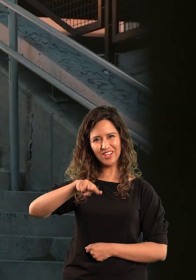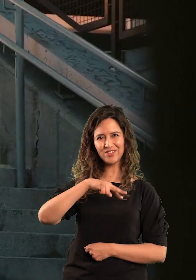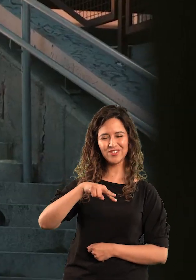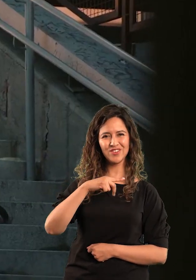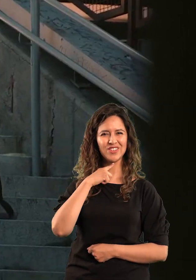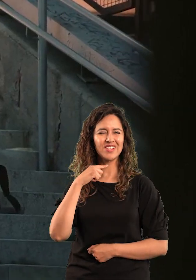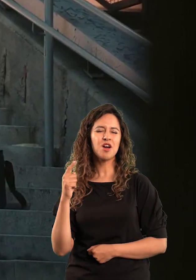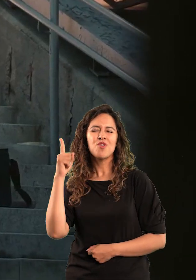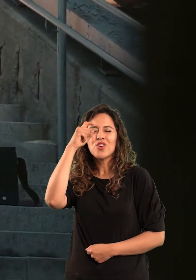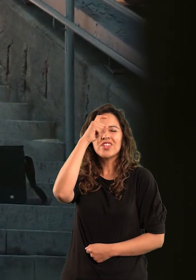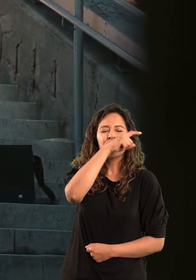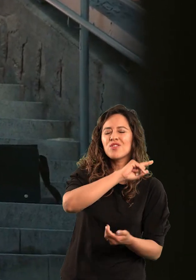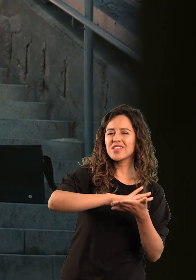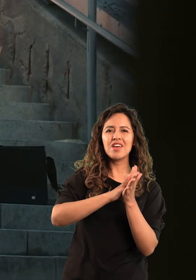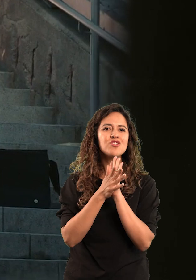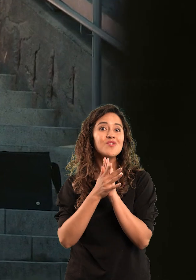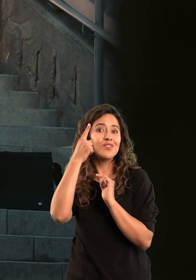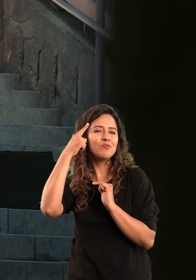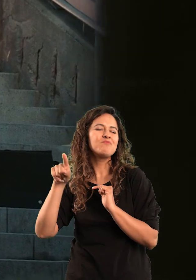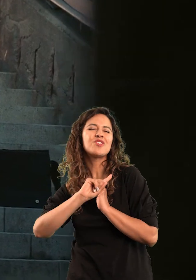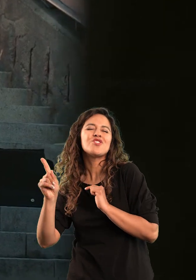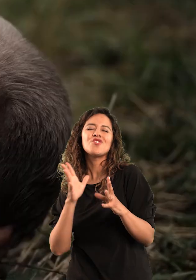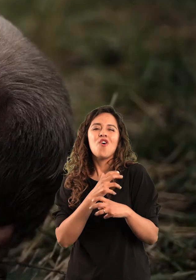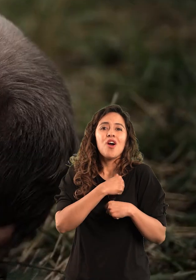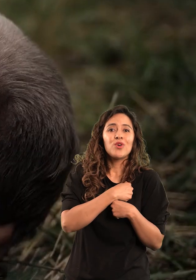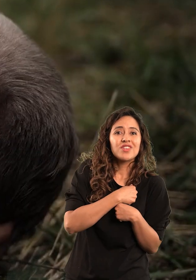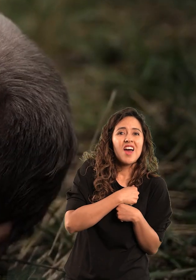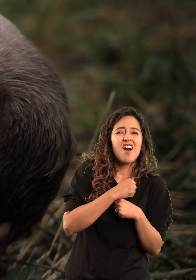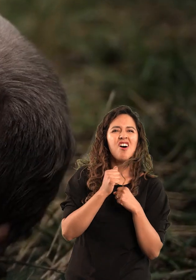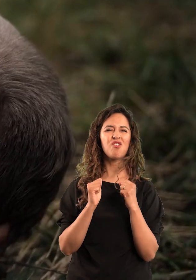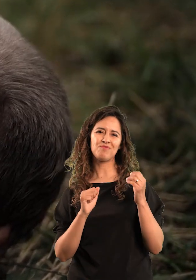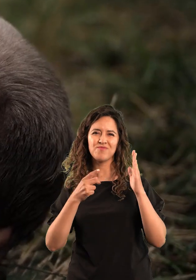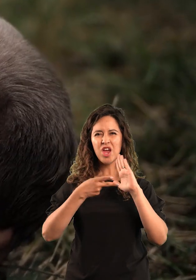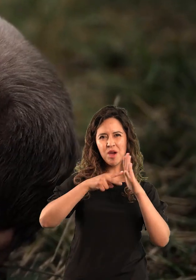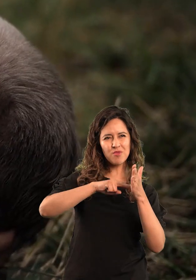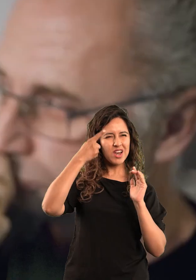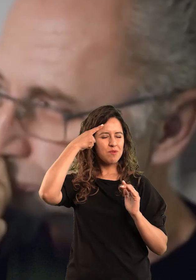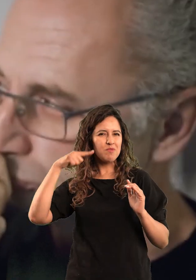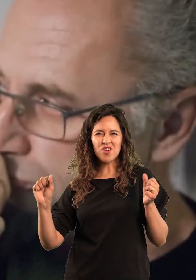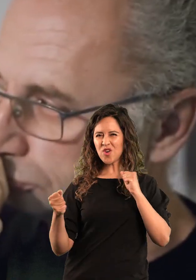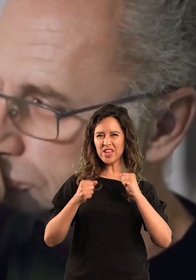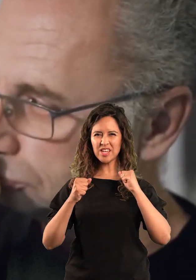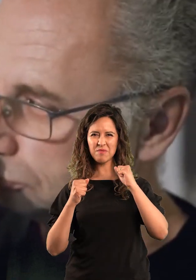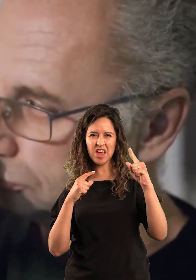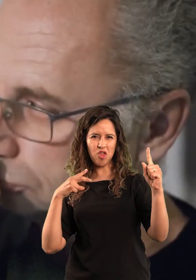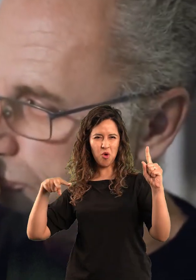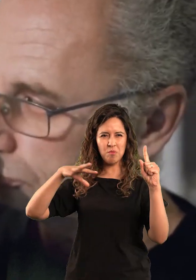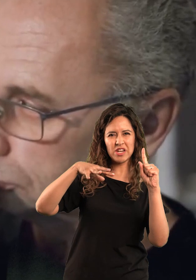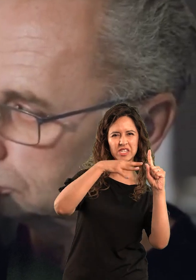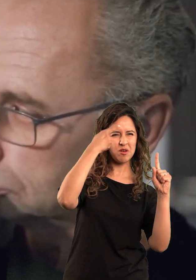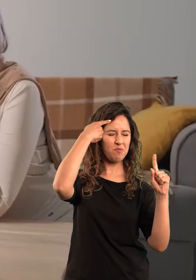estamos atribulados en todo, mas no angustiados, en apuros, mas no desesperados, perseguidos, mas